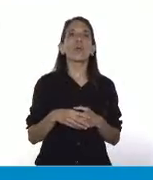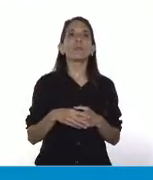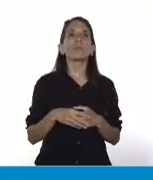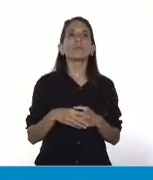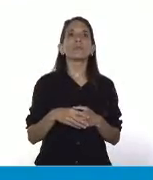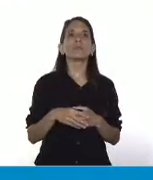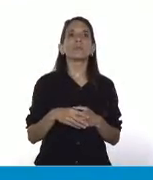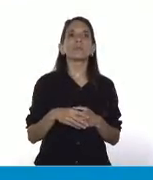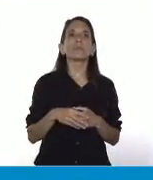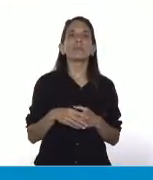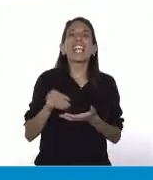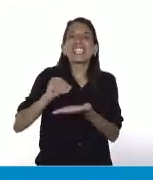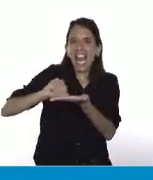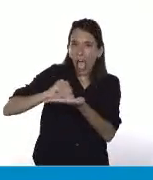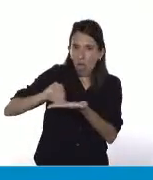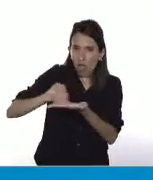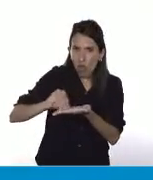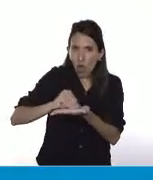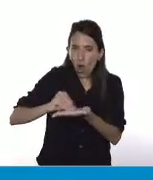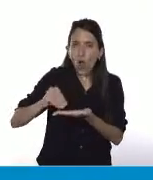el senador,